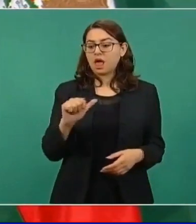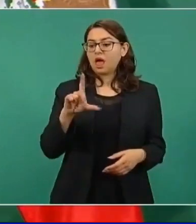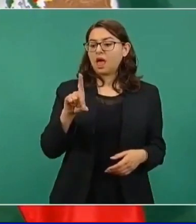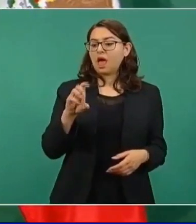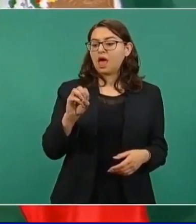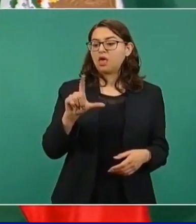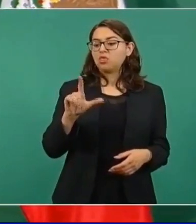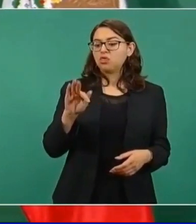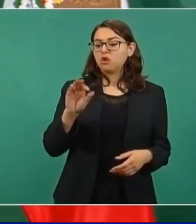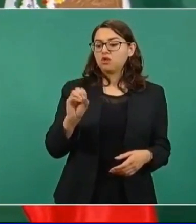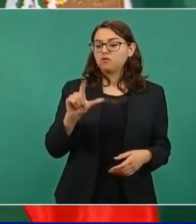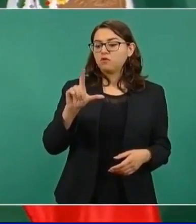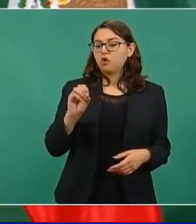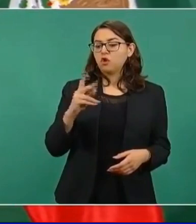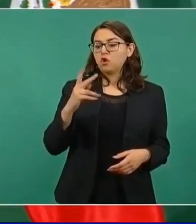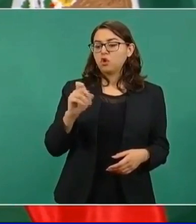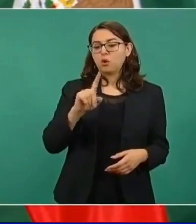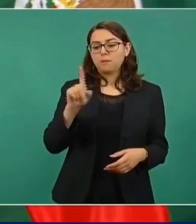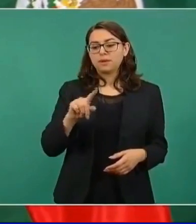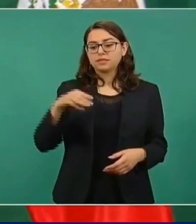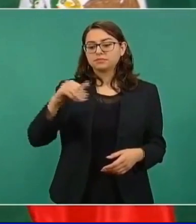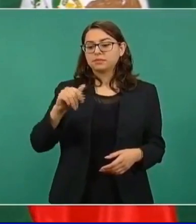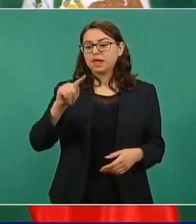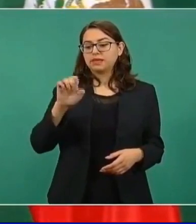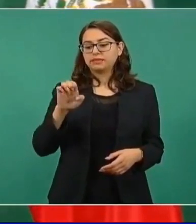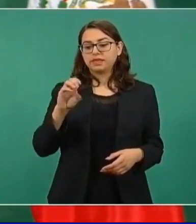López Mateos.